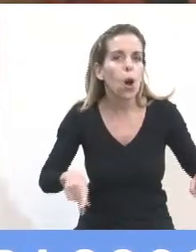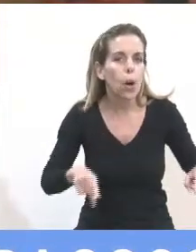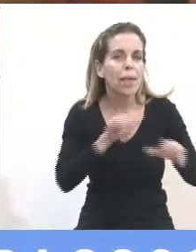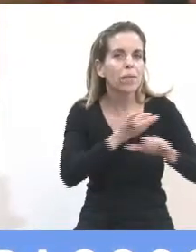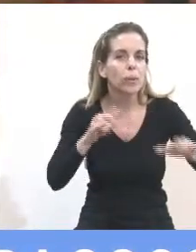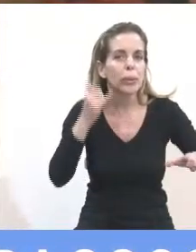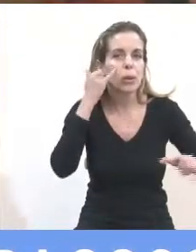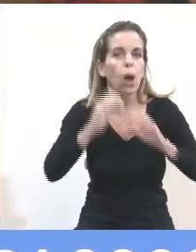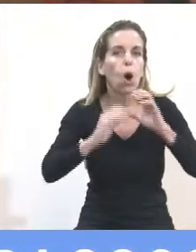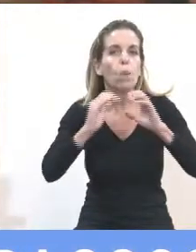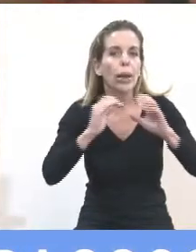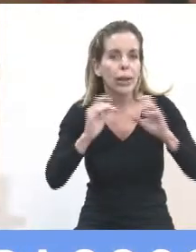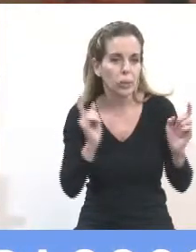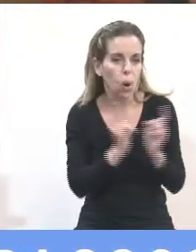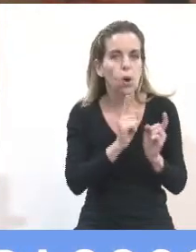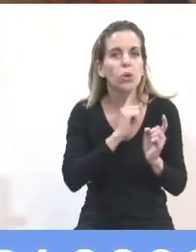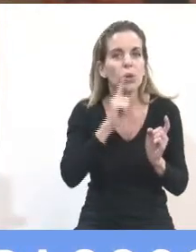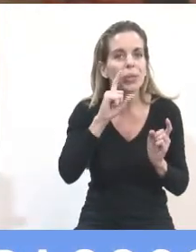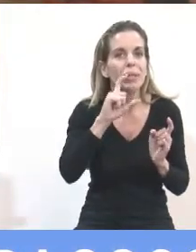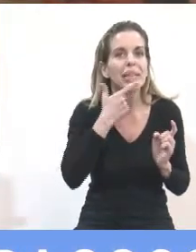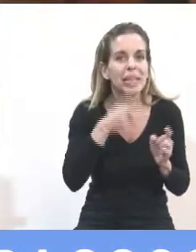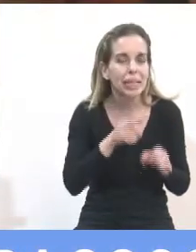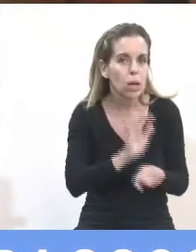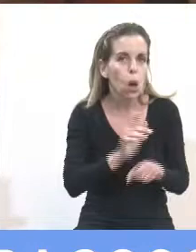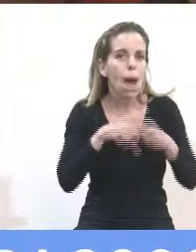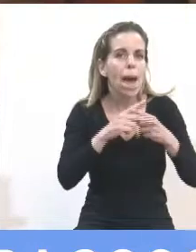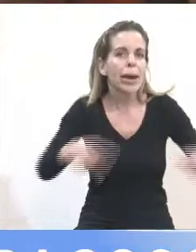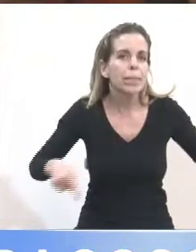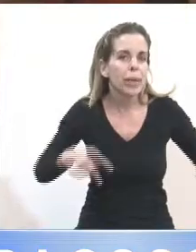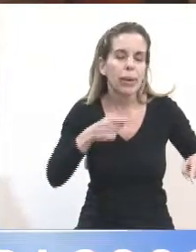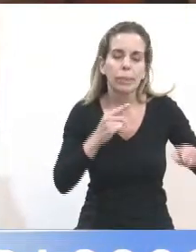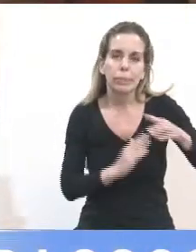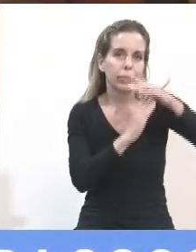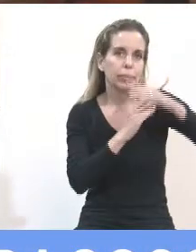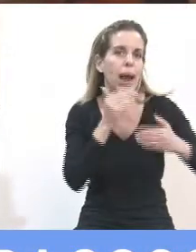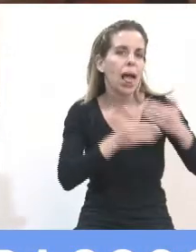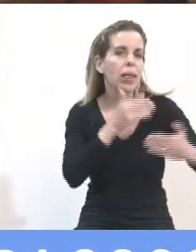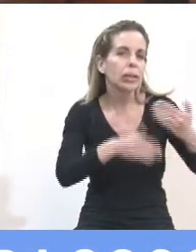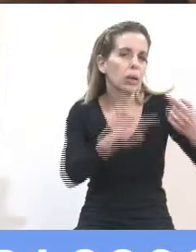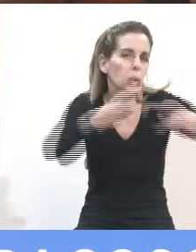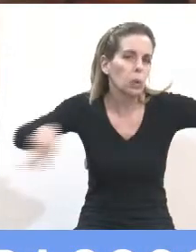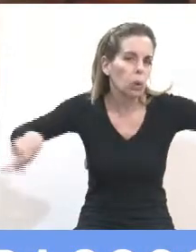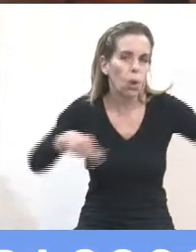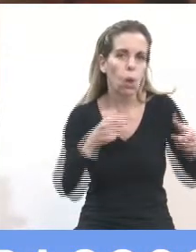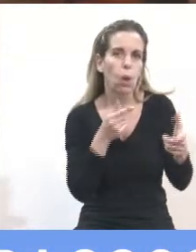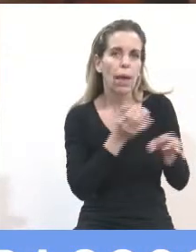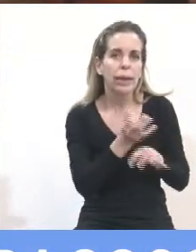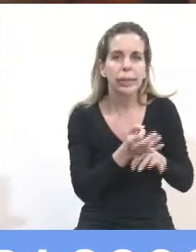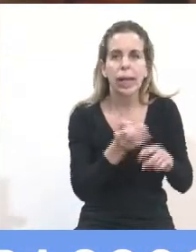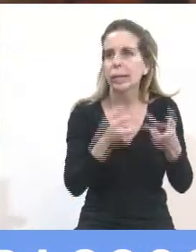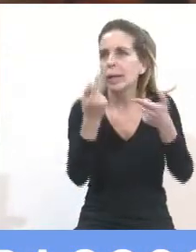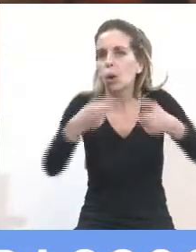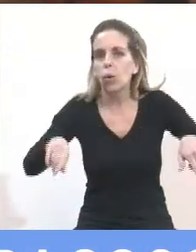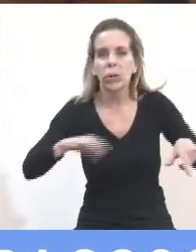se han convertido en una herramienta esencial para el desarrollo de múltiples actividades en la